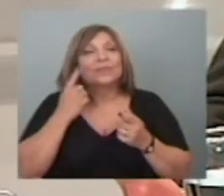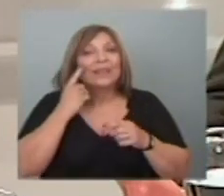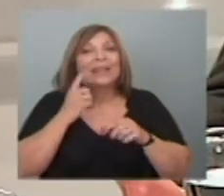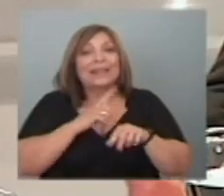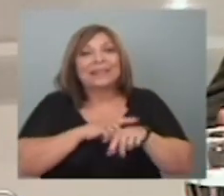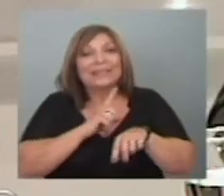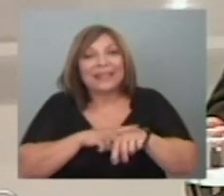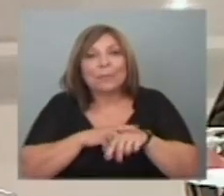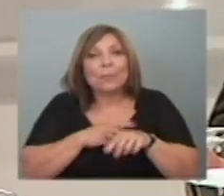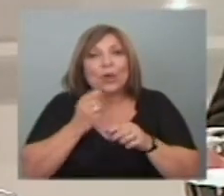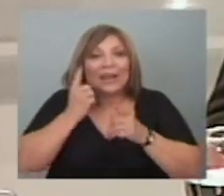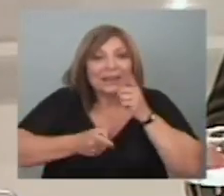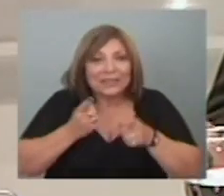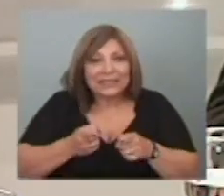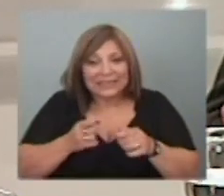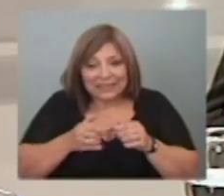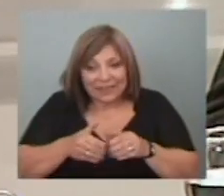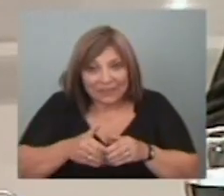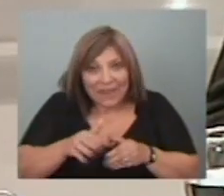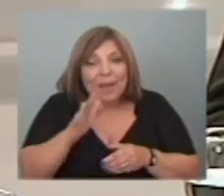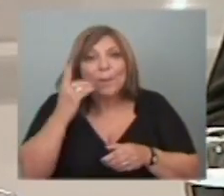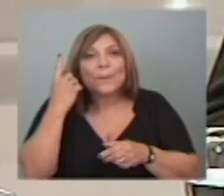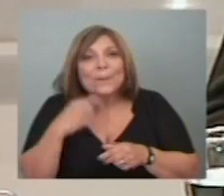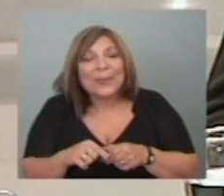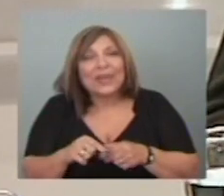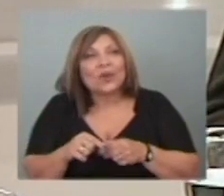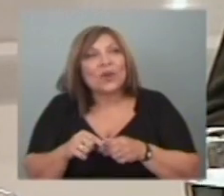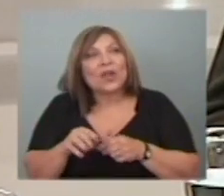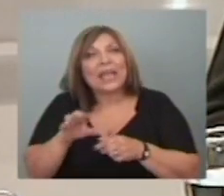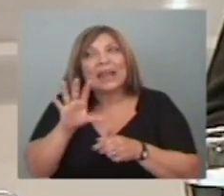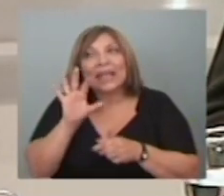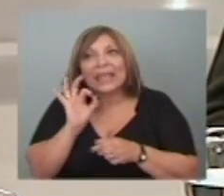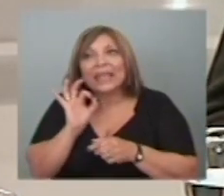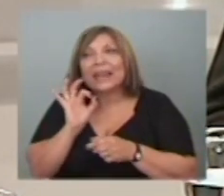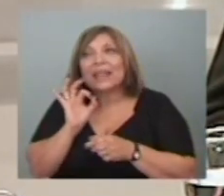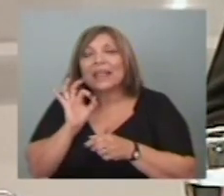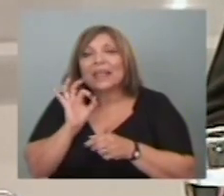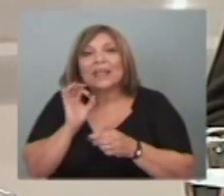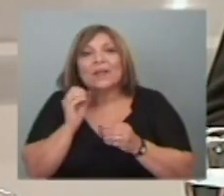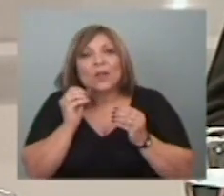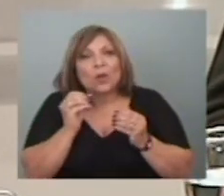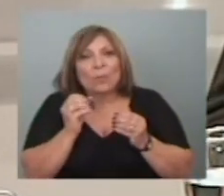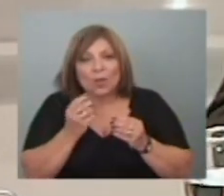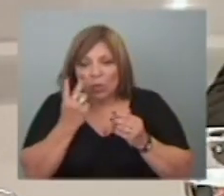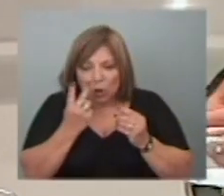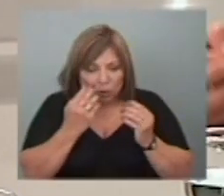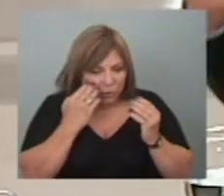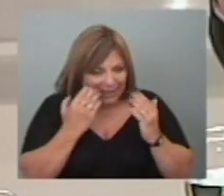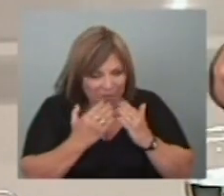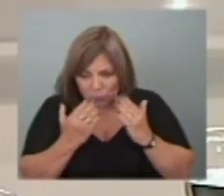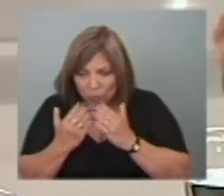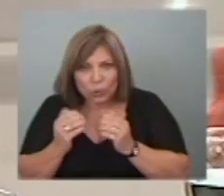tiempo las resoluciones ya inmediatas, pero que tomemos esto desde el ángulo que hoy ya no resiste dos análisis.